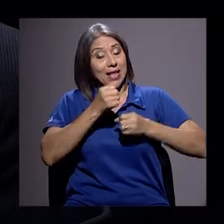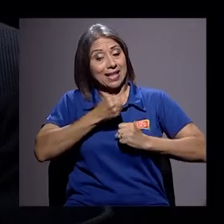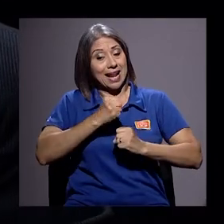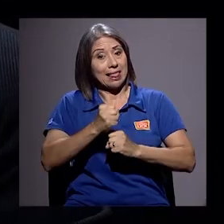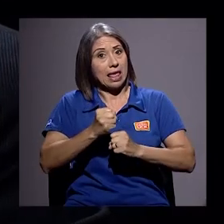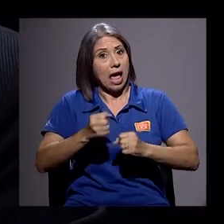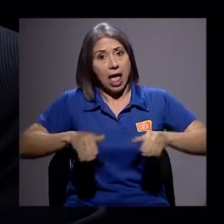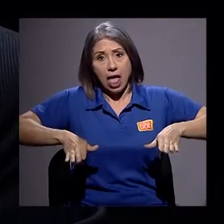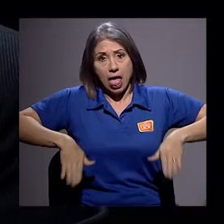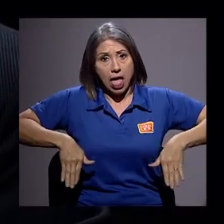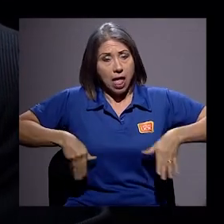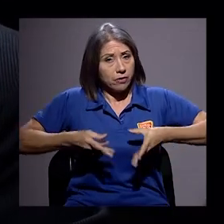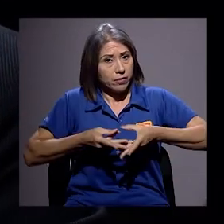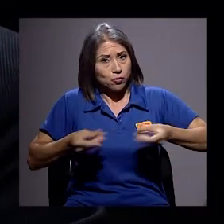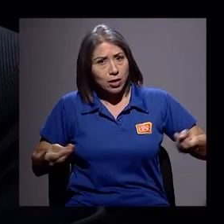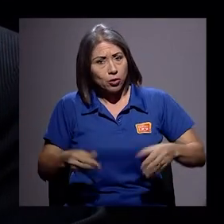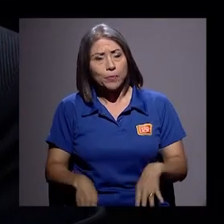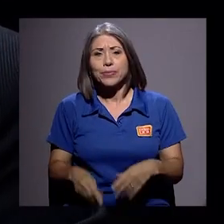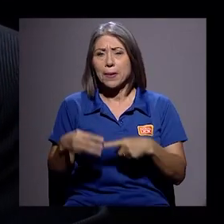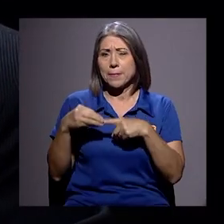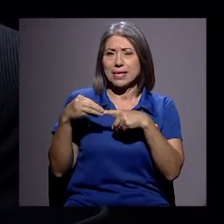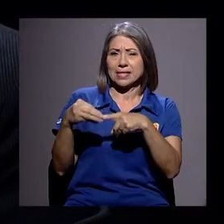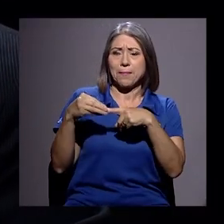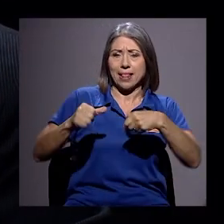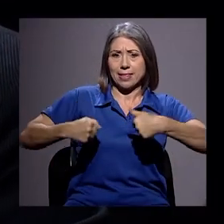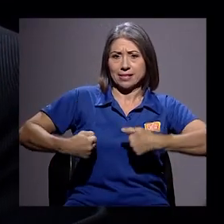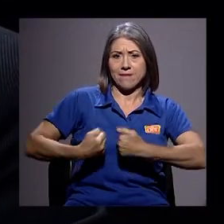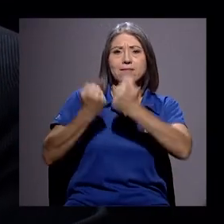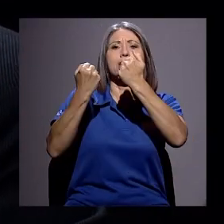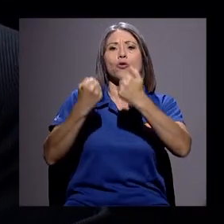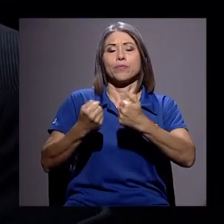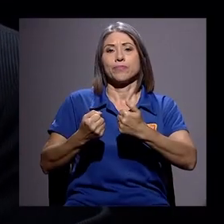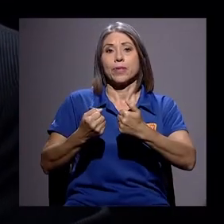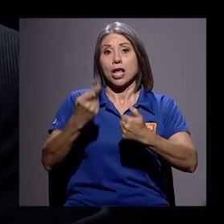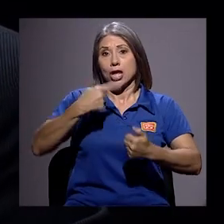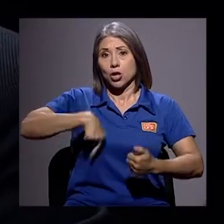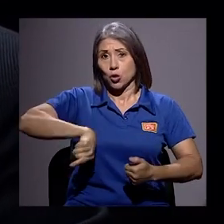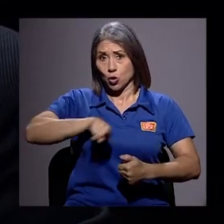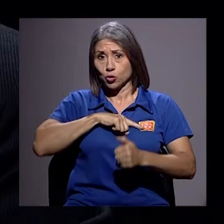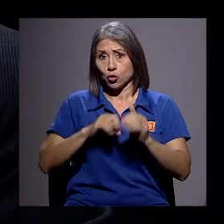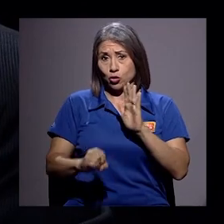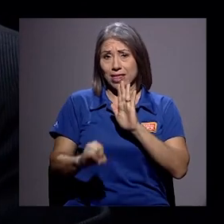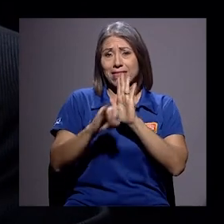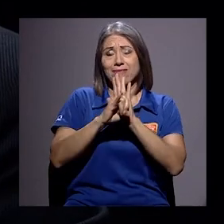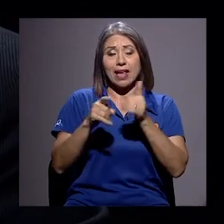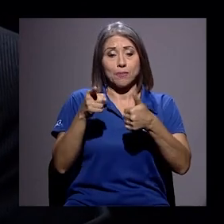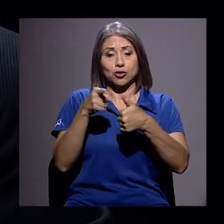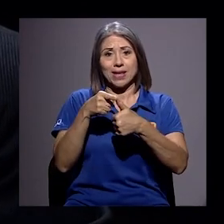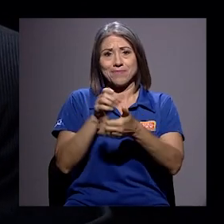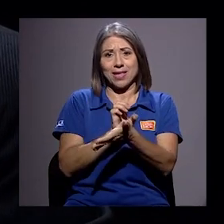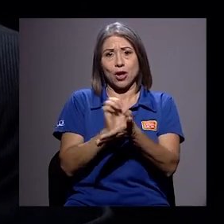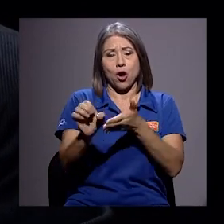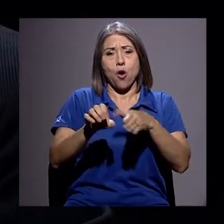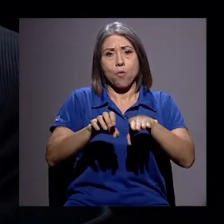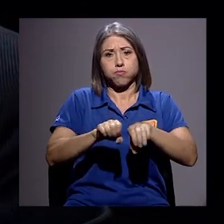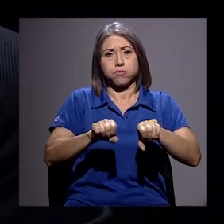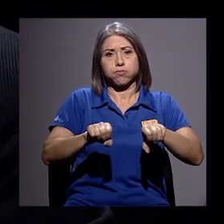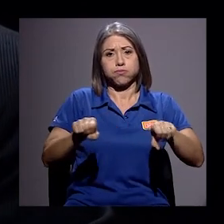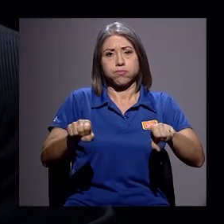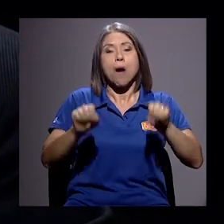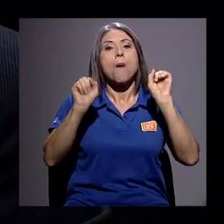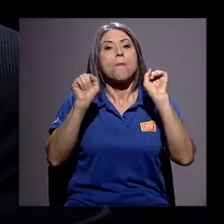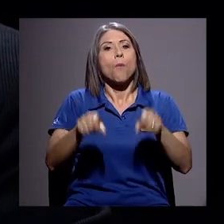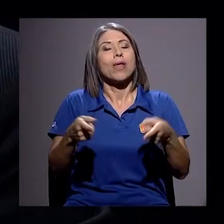bueno creo que el el principal desafío y nosotros lo identificamos así es combatir la corrupción para poder generar